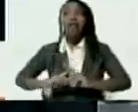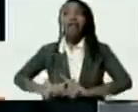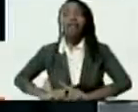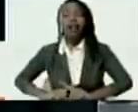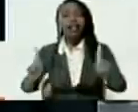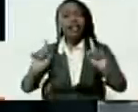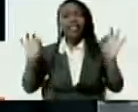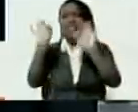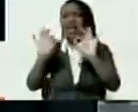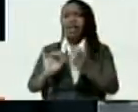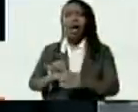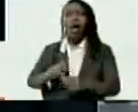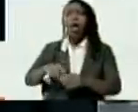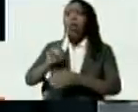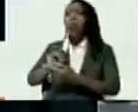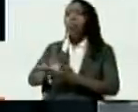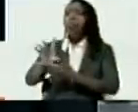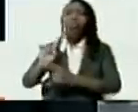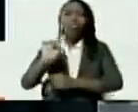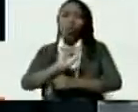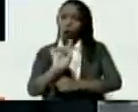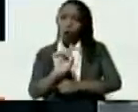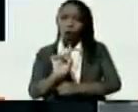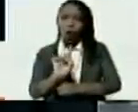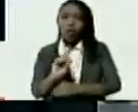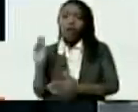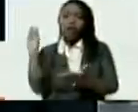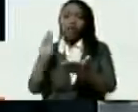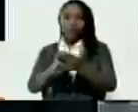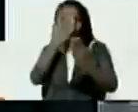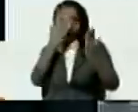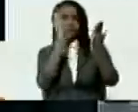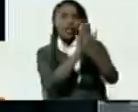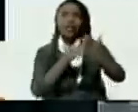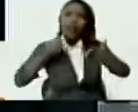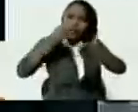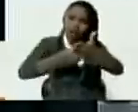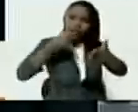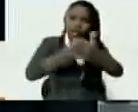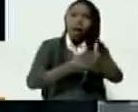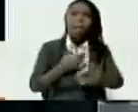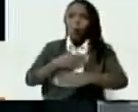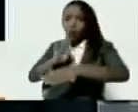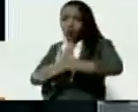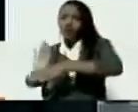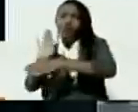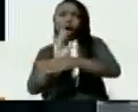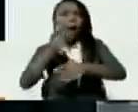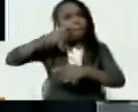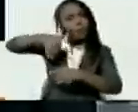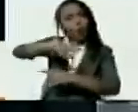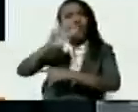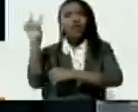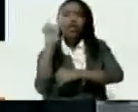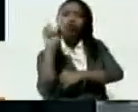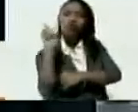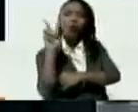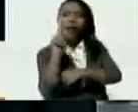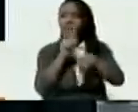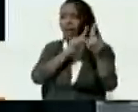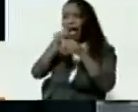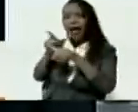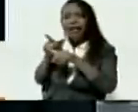sin exclusión, que se pongan al frente de la batalla por proteger al pueblo de Venezuela de